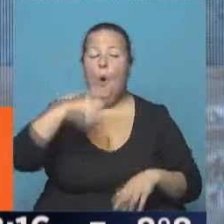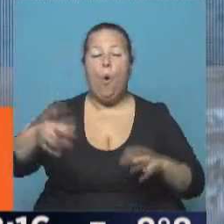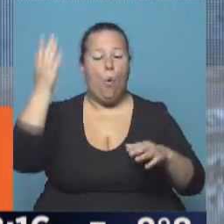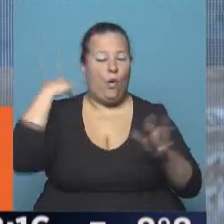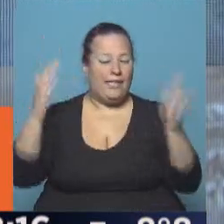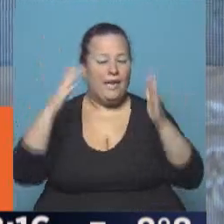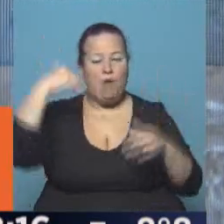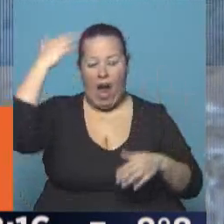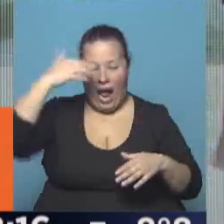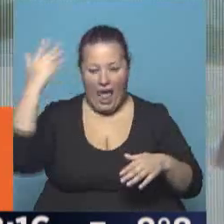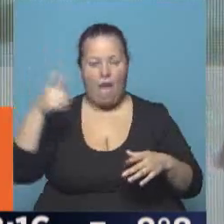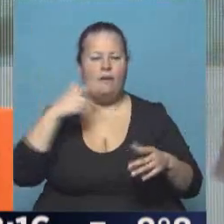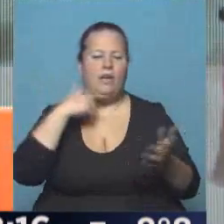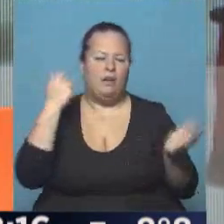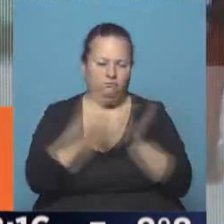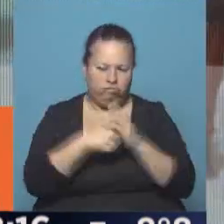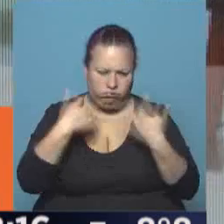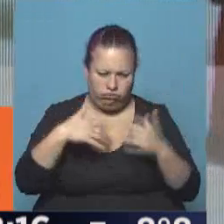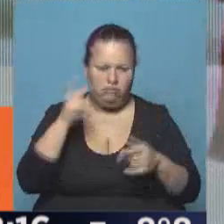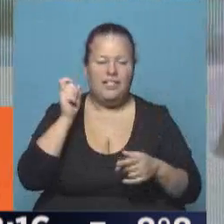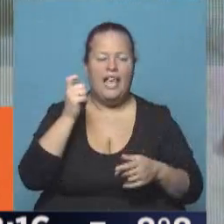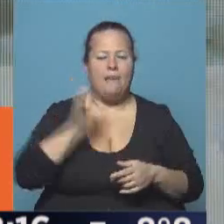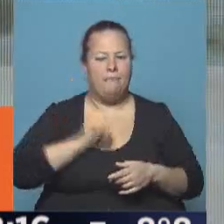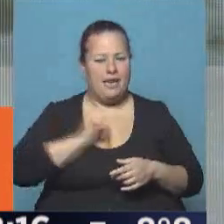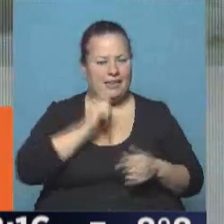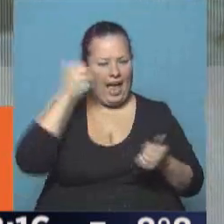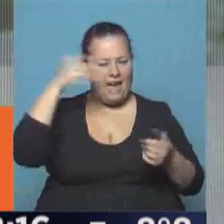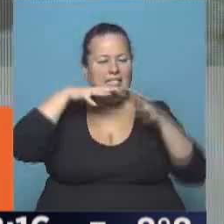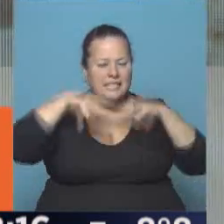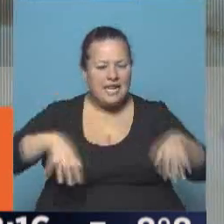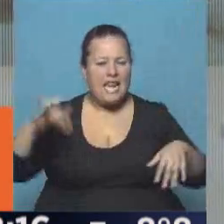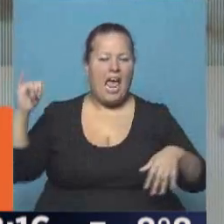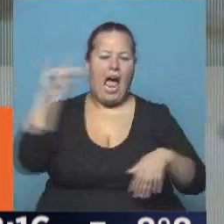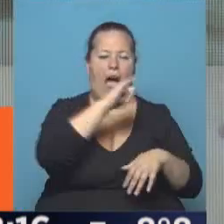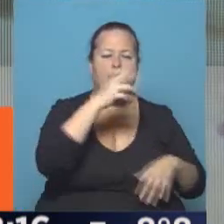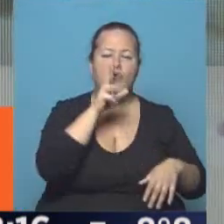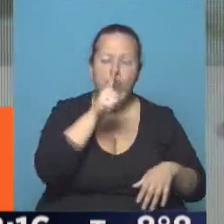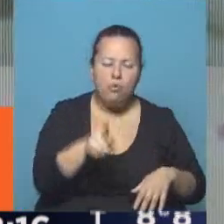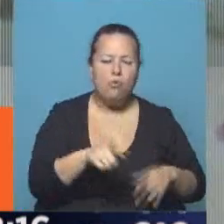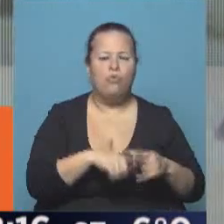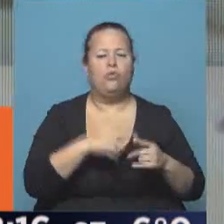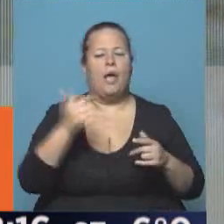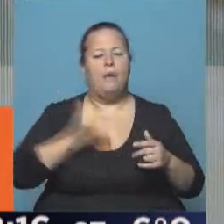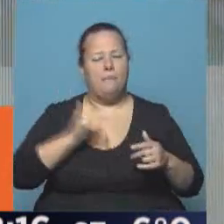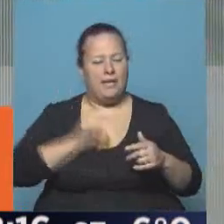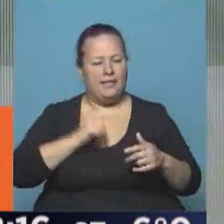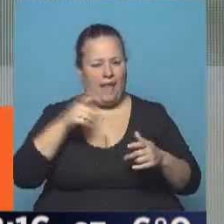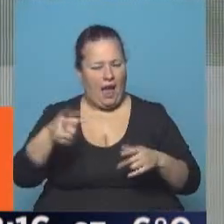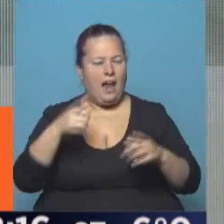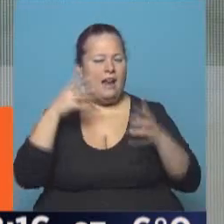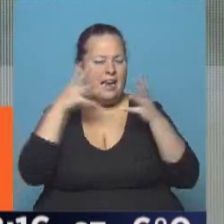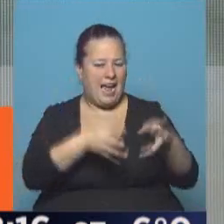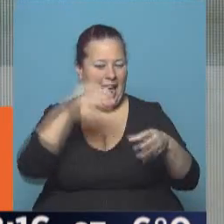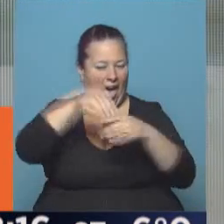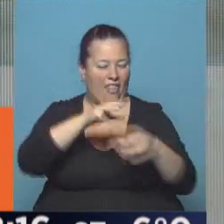tiempo el Estado Islámico ha recibido golpes muy duros por parte del ejército sirio, de la aviación rusa, de las milicias kurdas que combaten